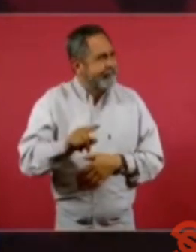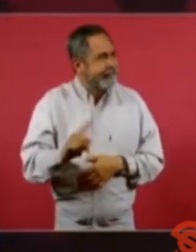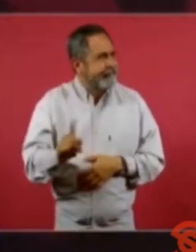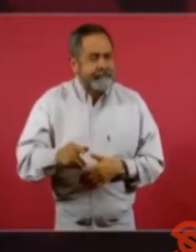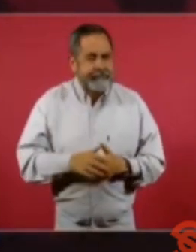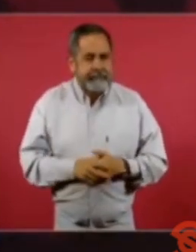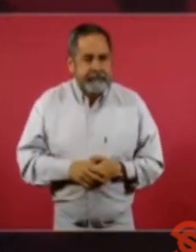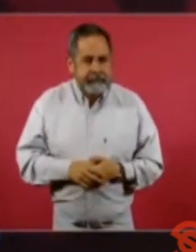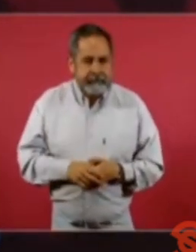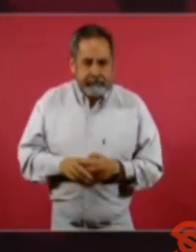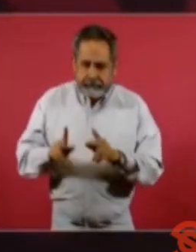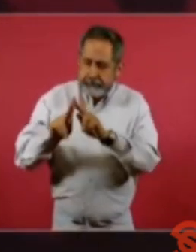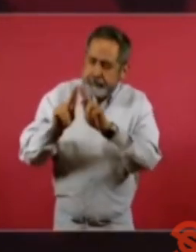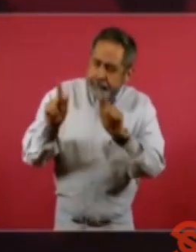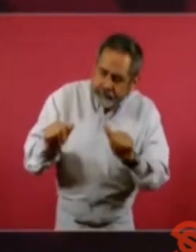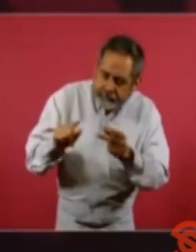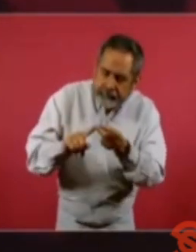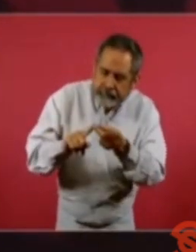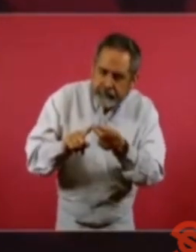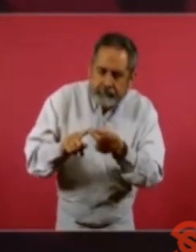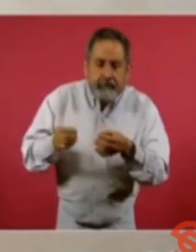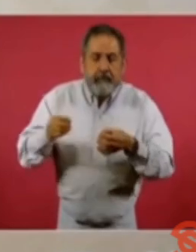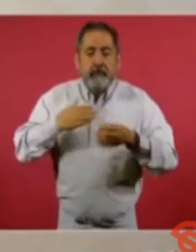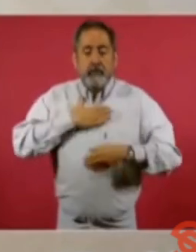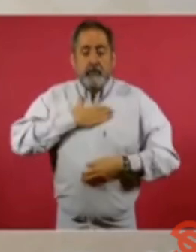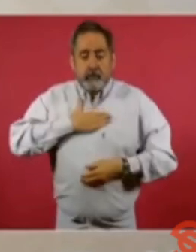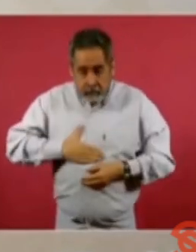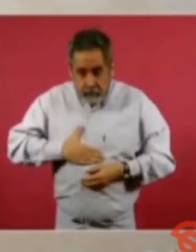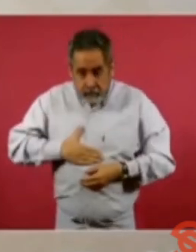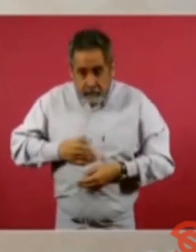la paz es fruto de la justicia, repito.